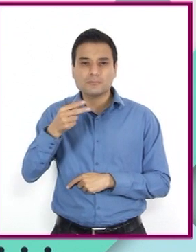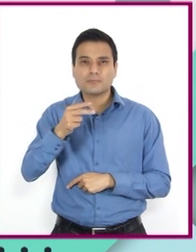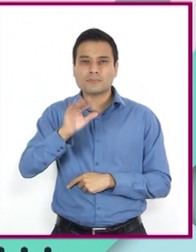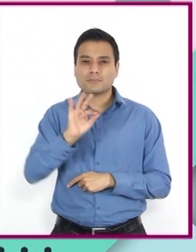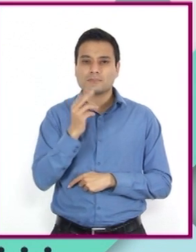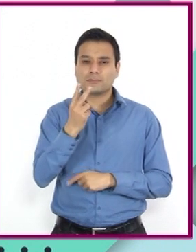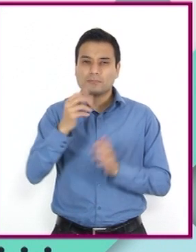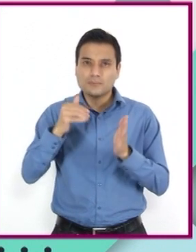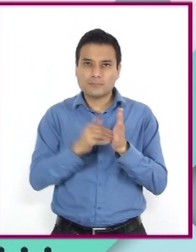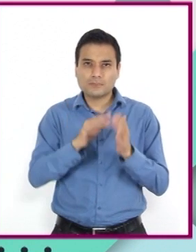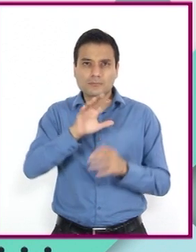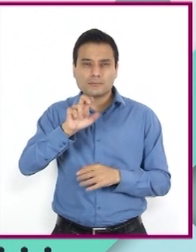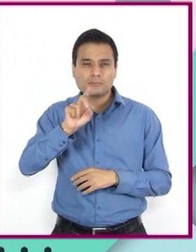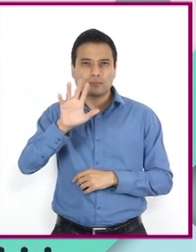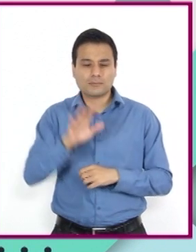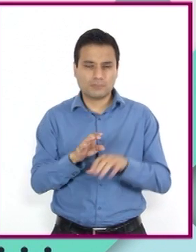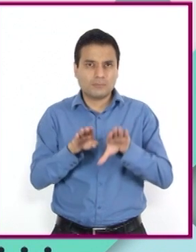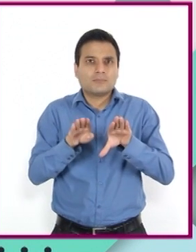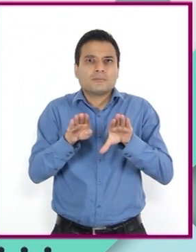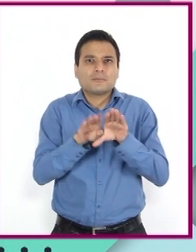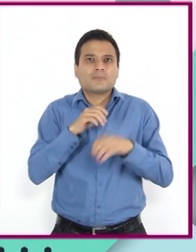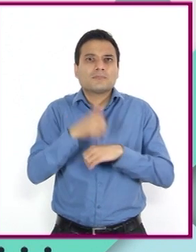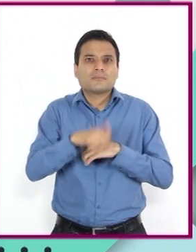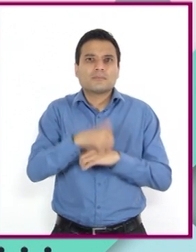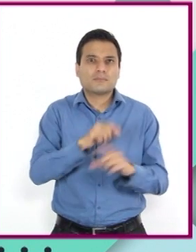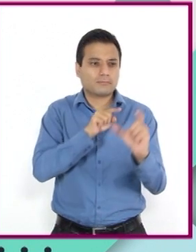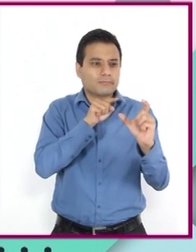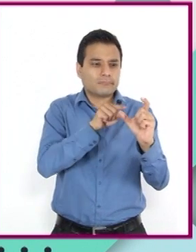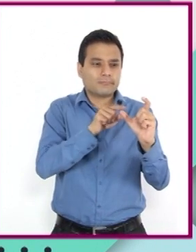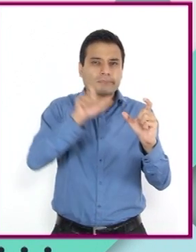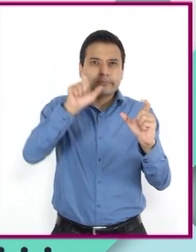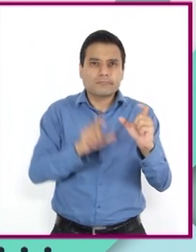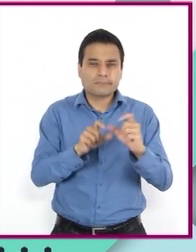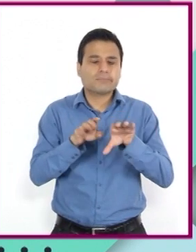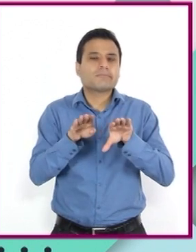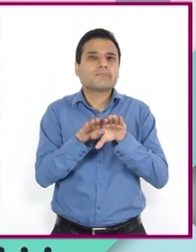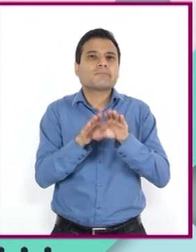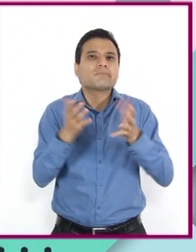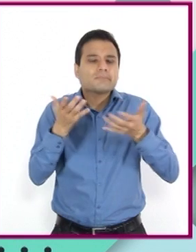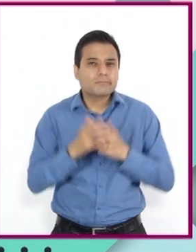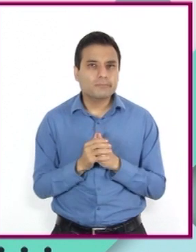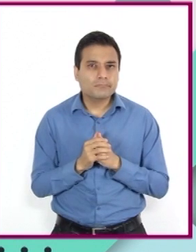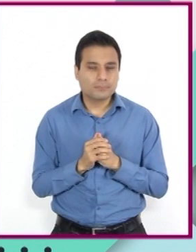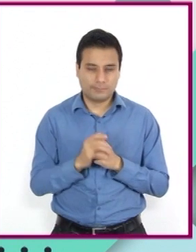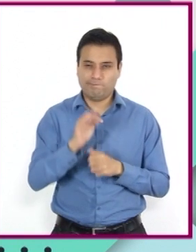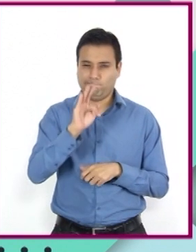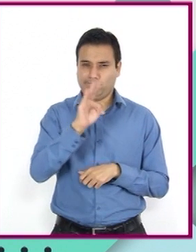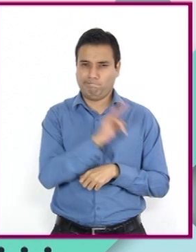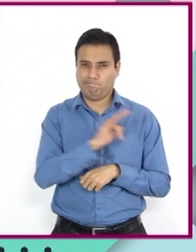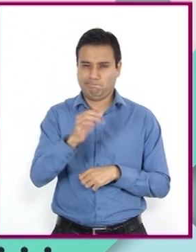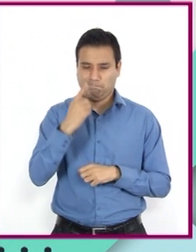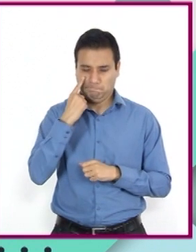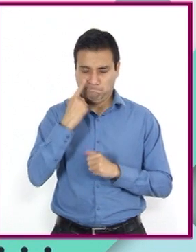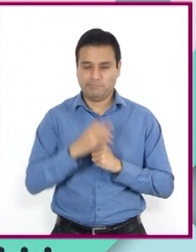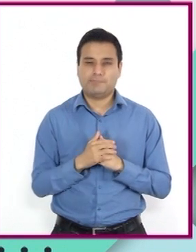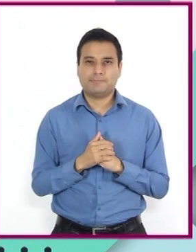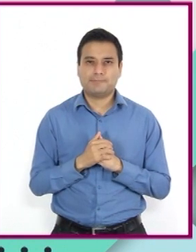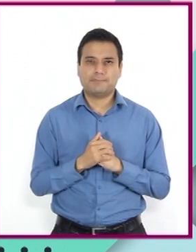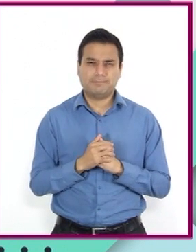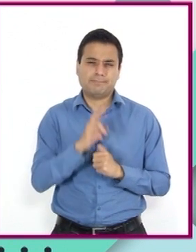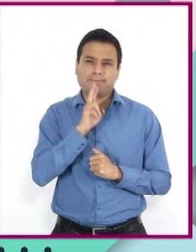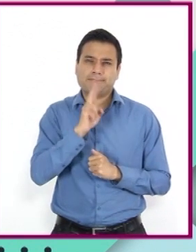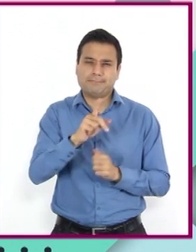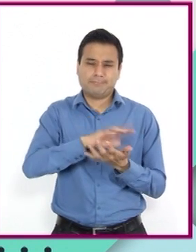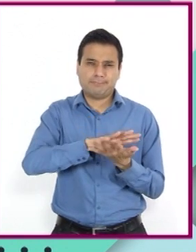42.535? ¿Cómo encontramos a ese número X? Podemos transformar nuestra multiplicación en una